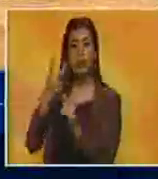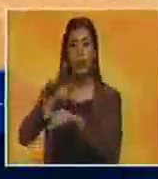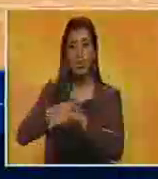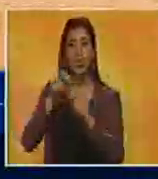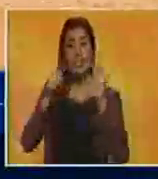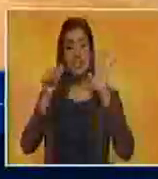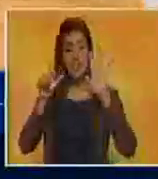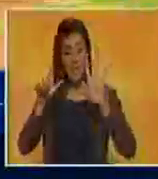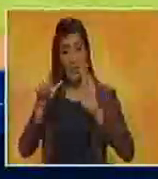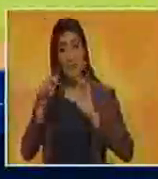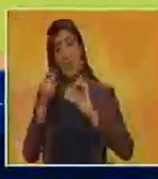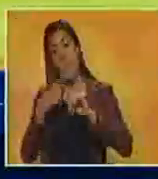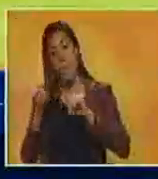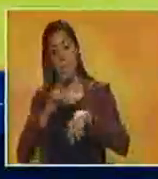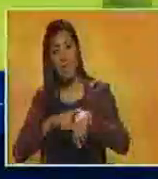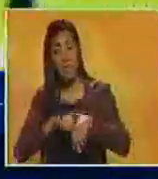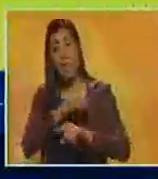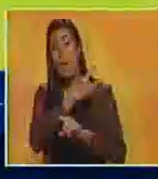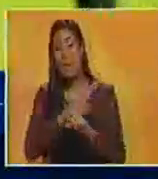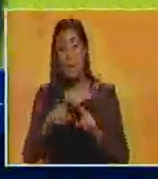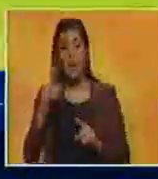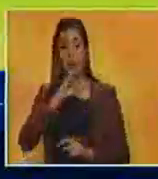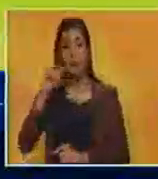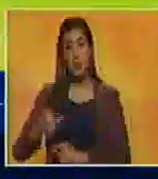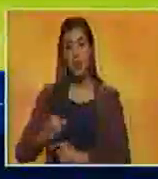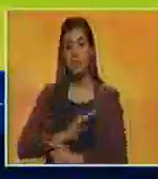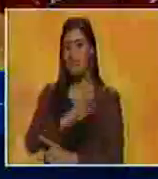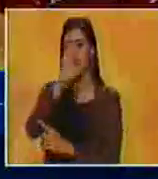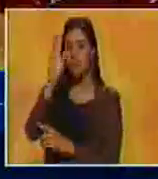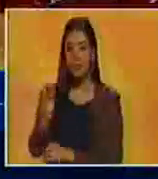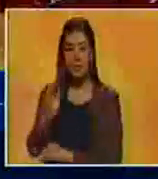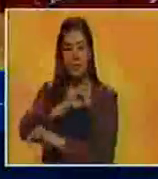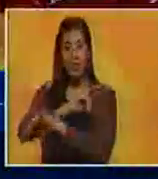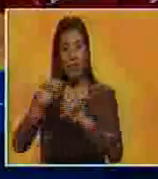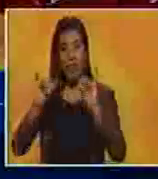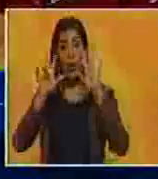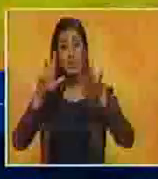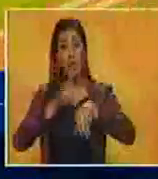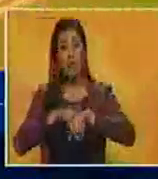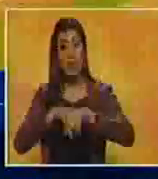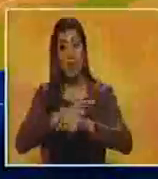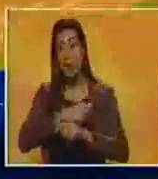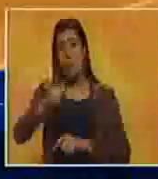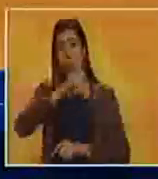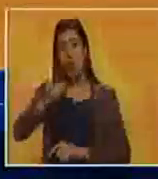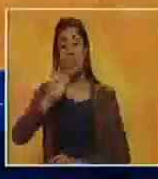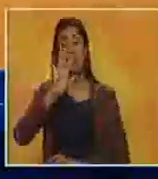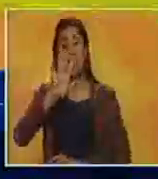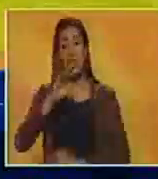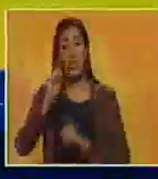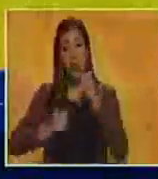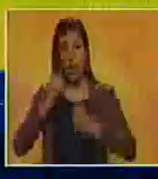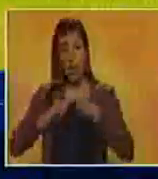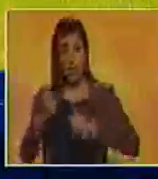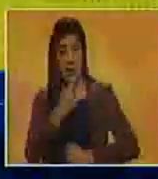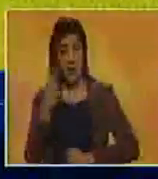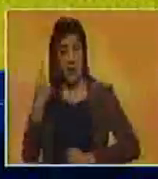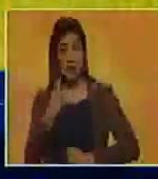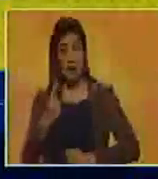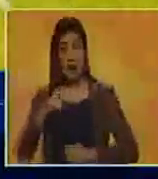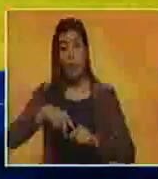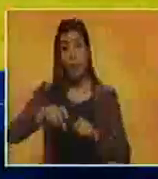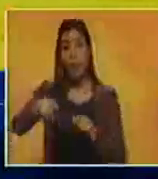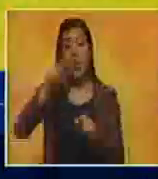en el sexto. Sin embargo, Zulia tomó la ventaja de forma definitiva en el octavo, con un rally de 5 rayitas, coronado por un